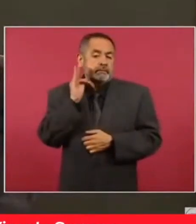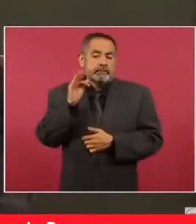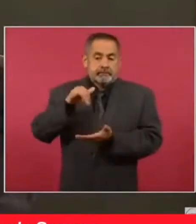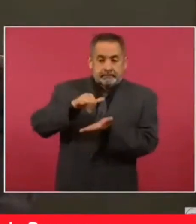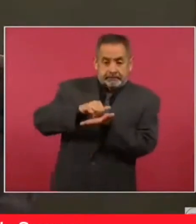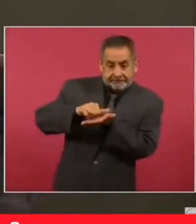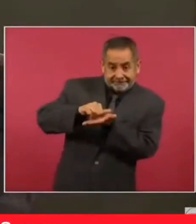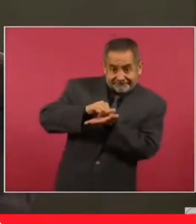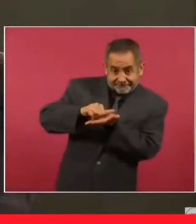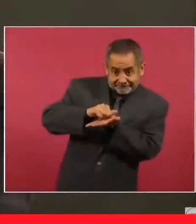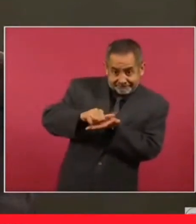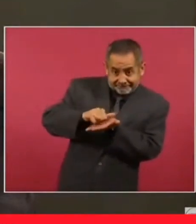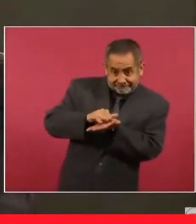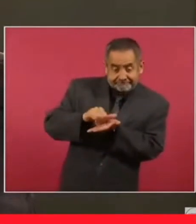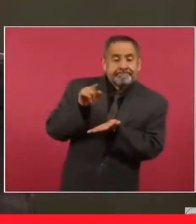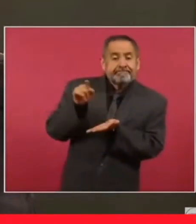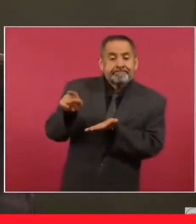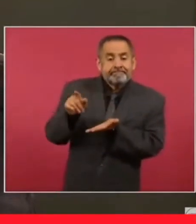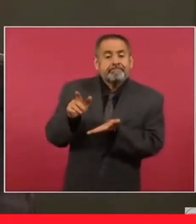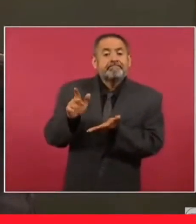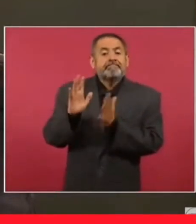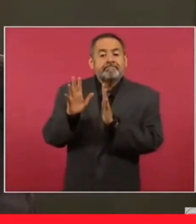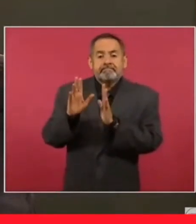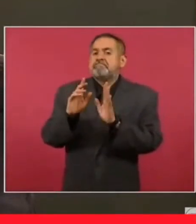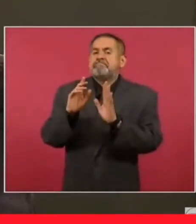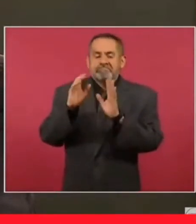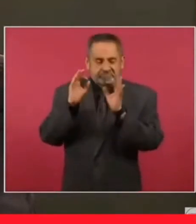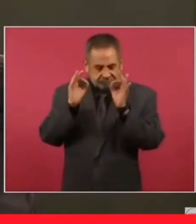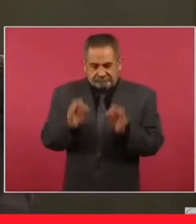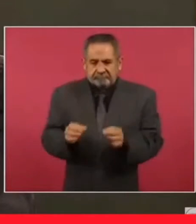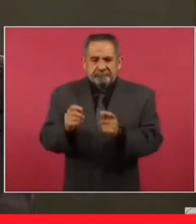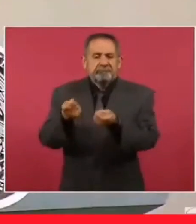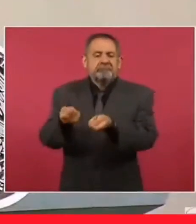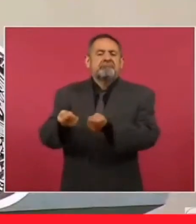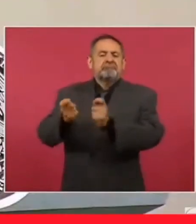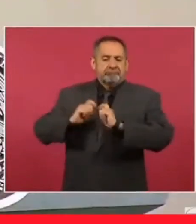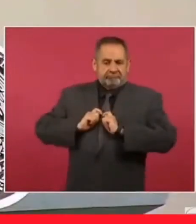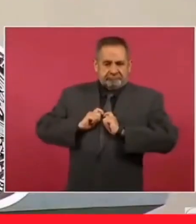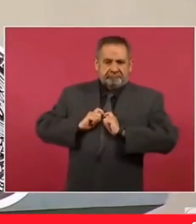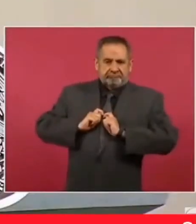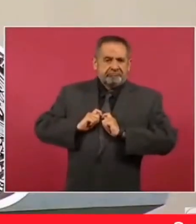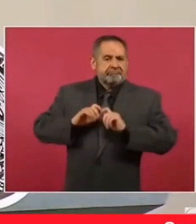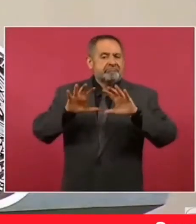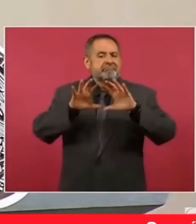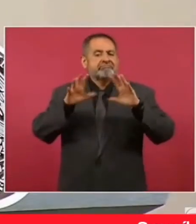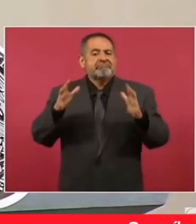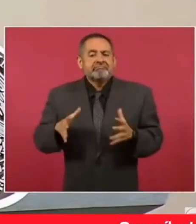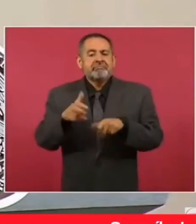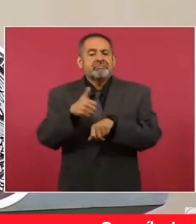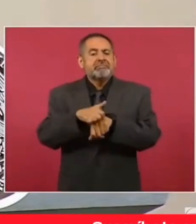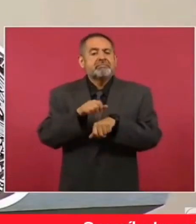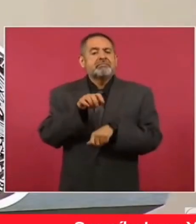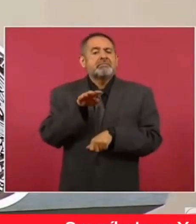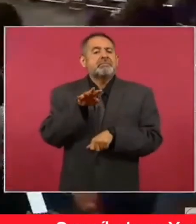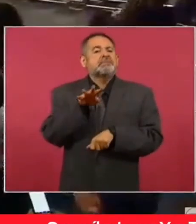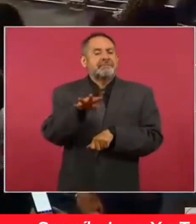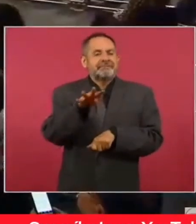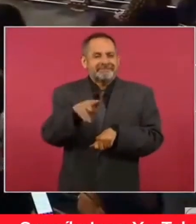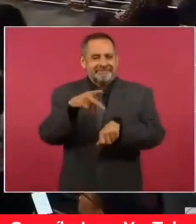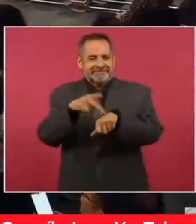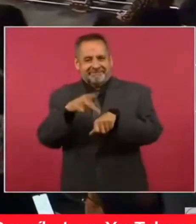York va a hacer entrega formal del monumento 19 de